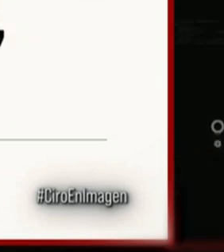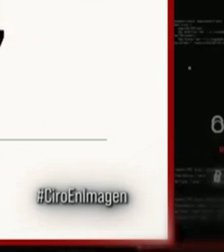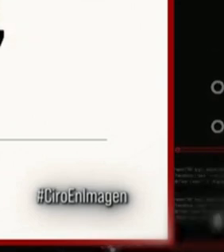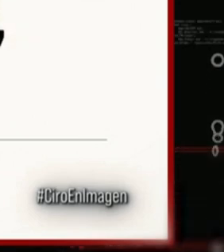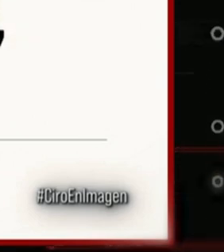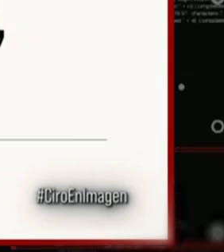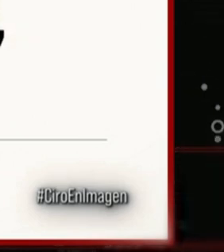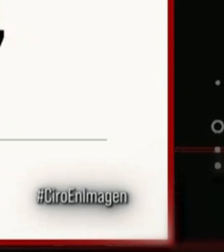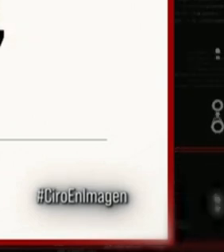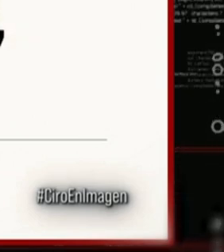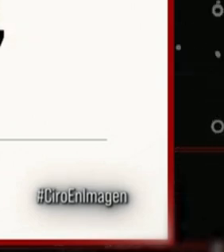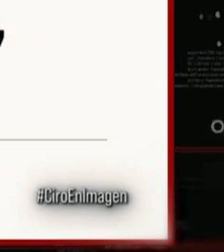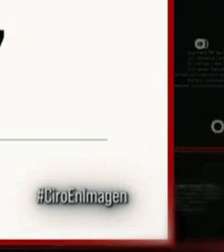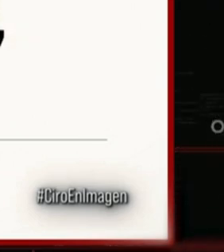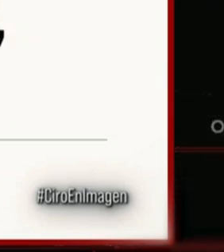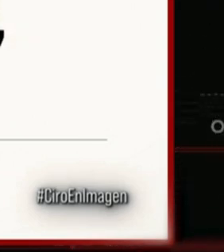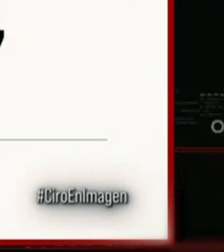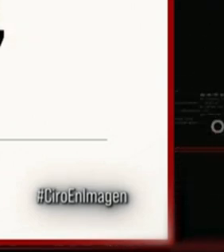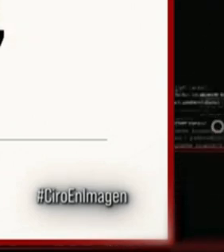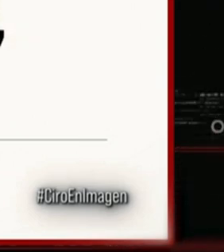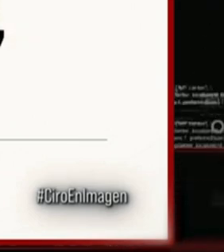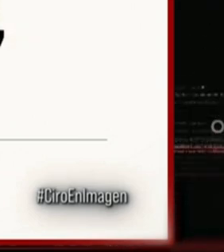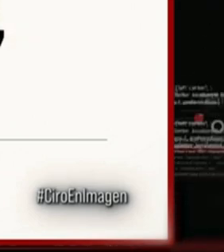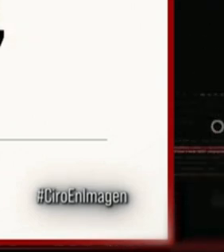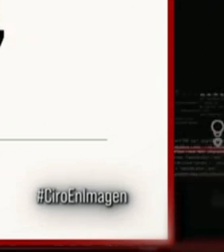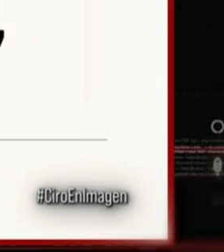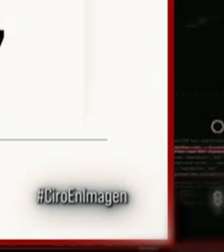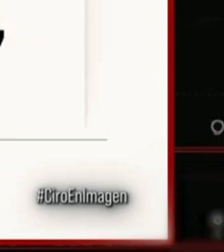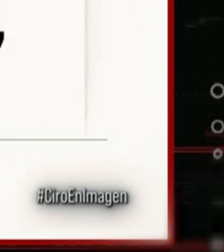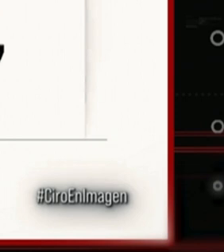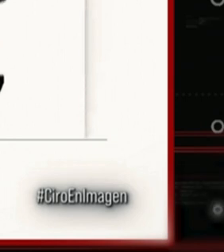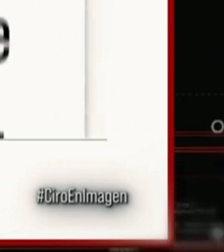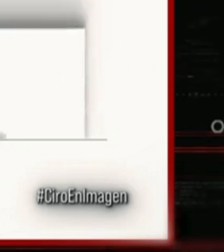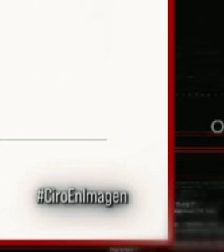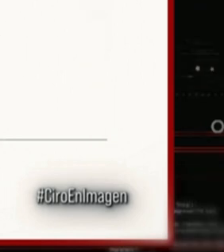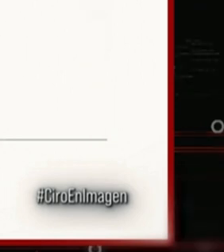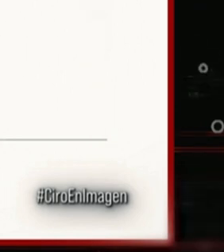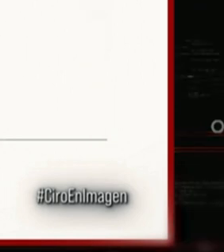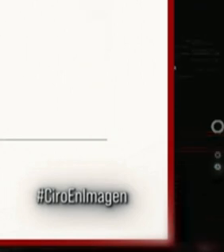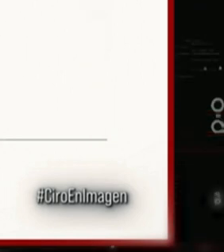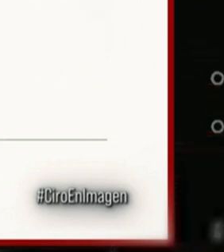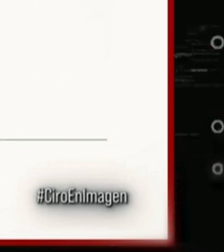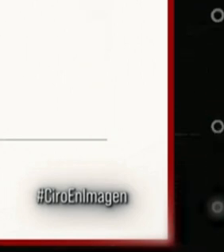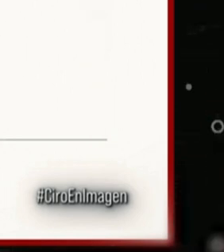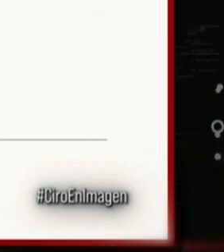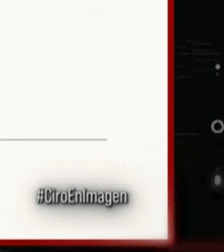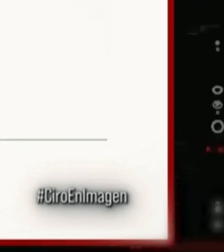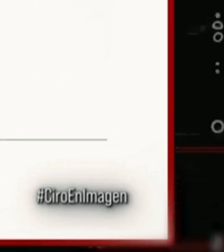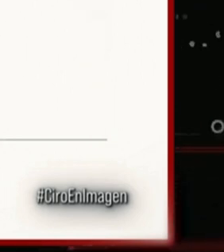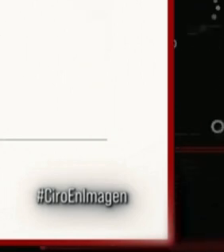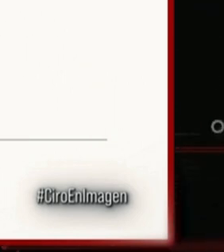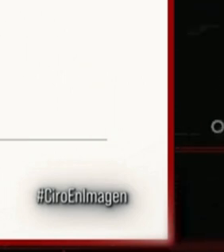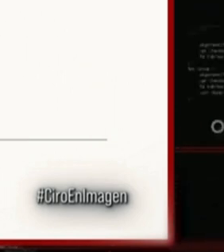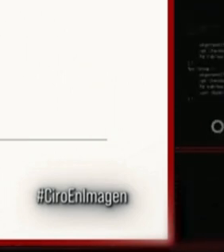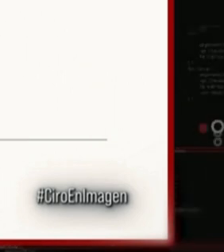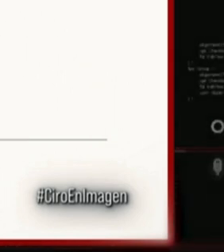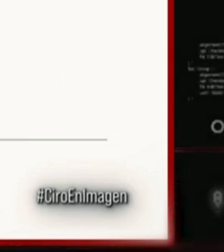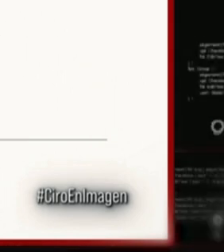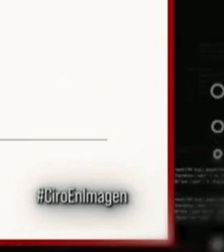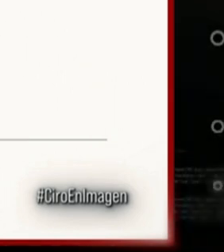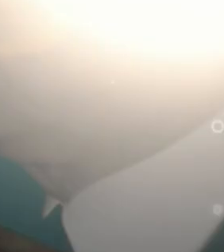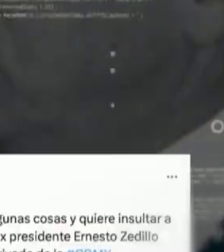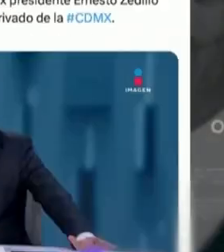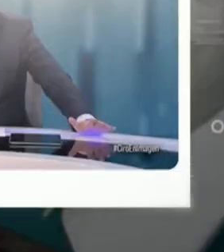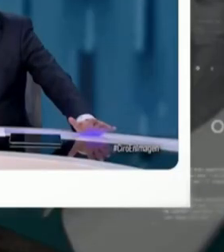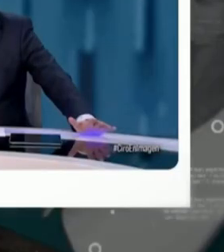algún político que no entiende algunas cosas que insultarán le dice neoliberal.